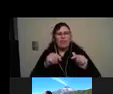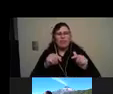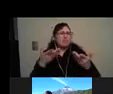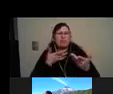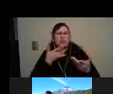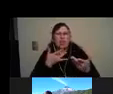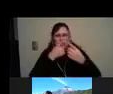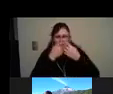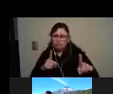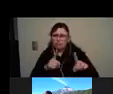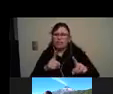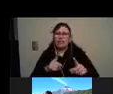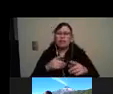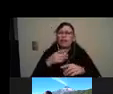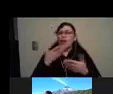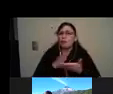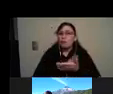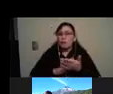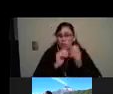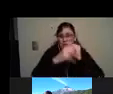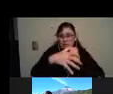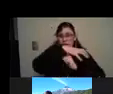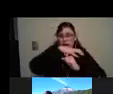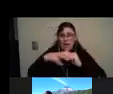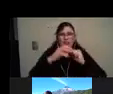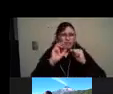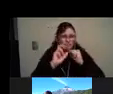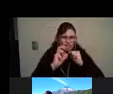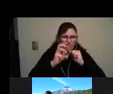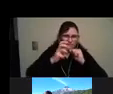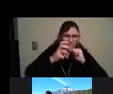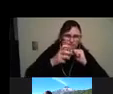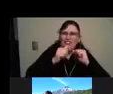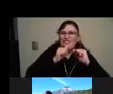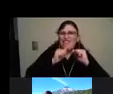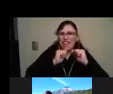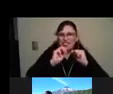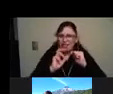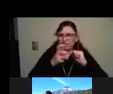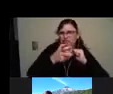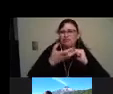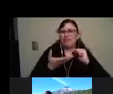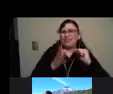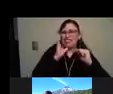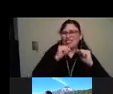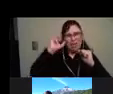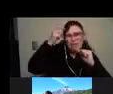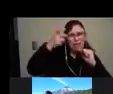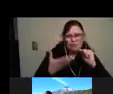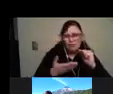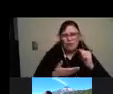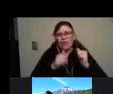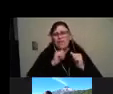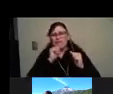o el cerebro particularmente es un cerebro que todavía está inmaduro, ¿ya? Y que en ese sentido particularmente es mucho